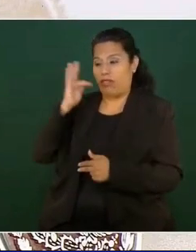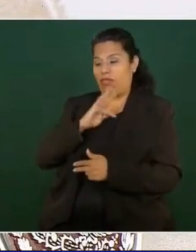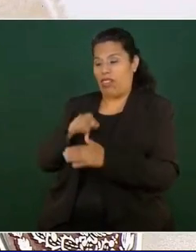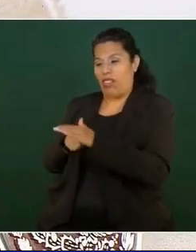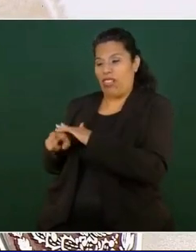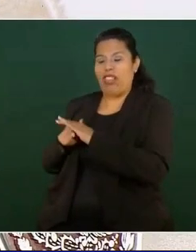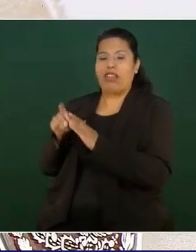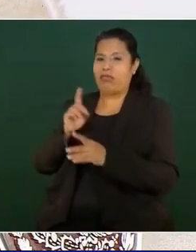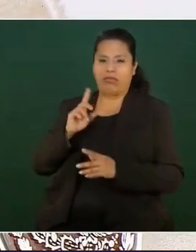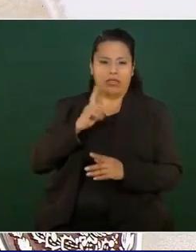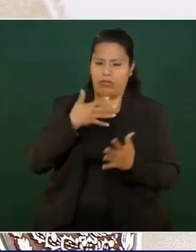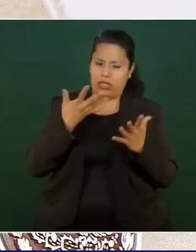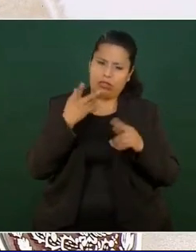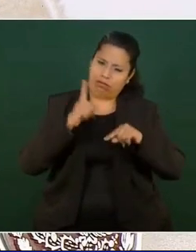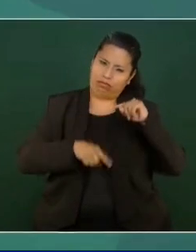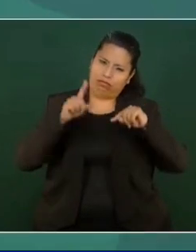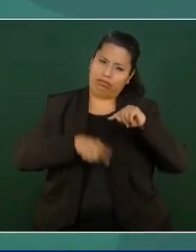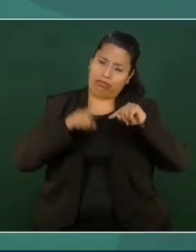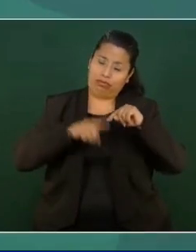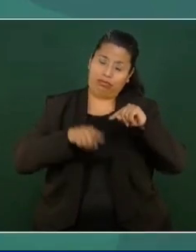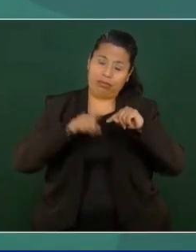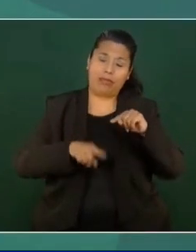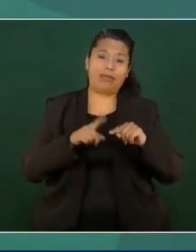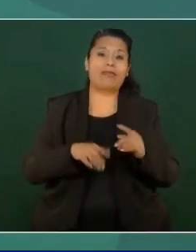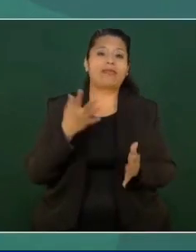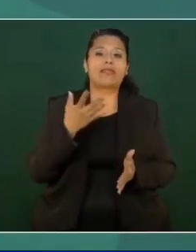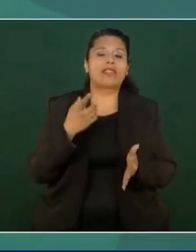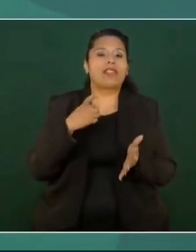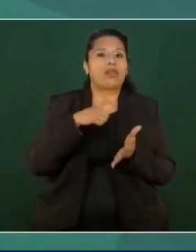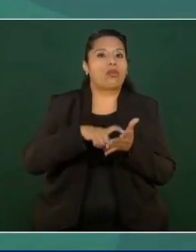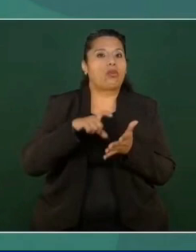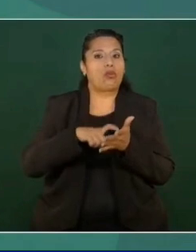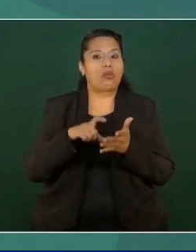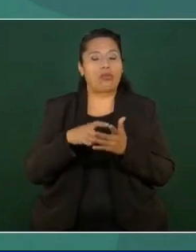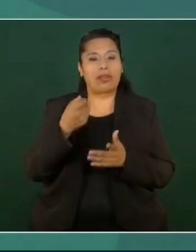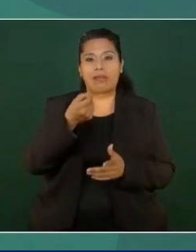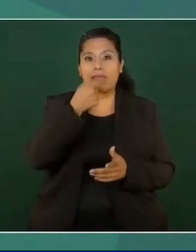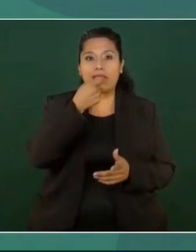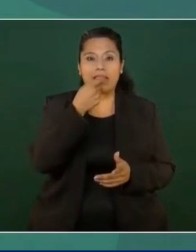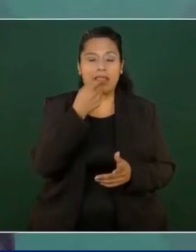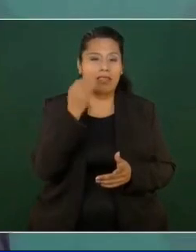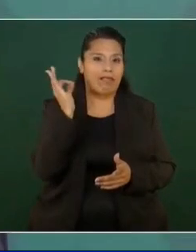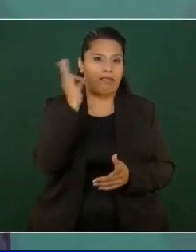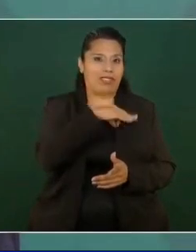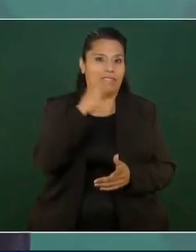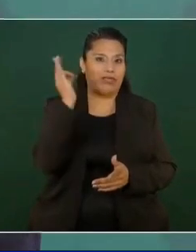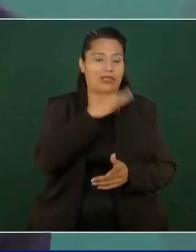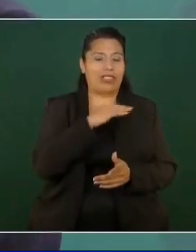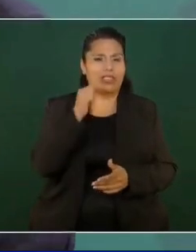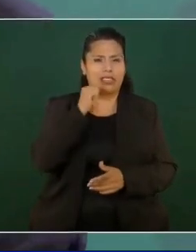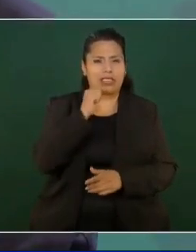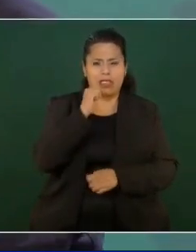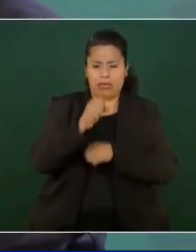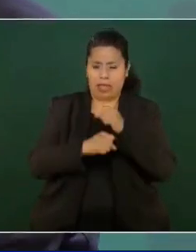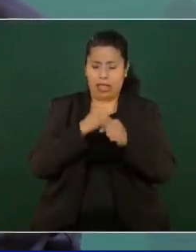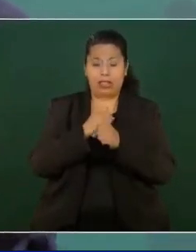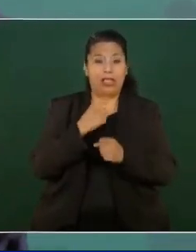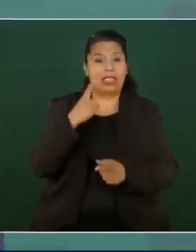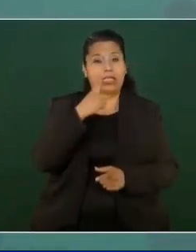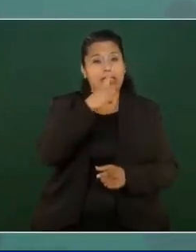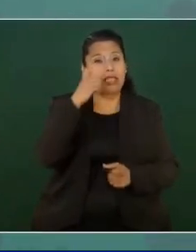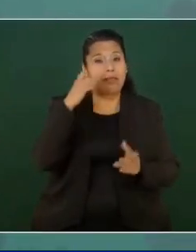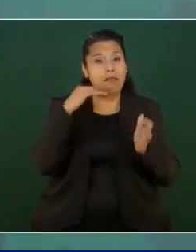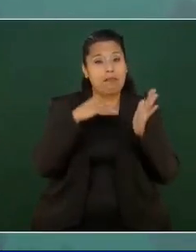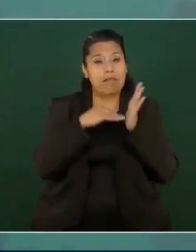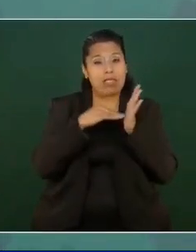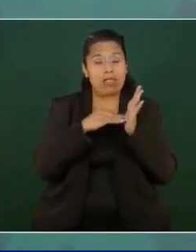nada más en la compra de medicamentos, cada año eran 100,000